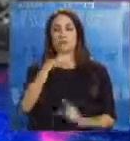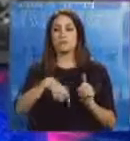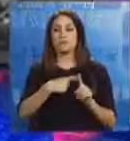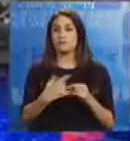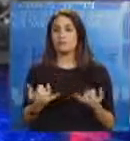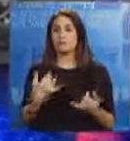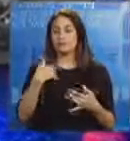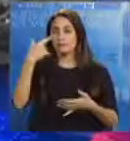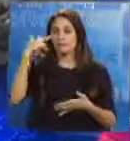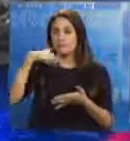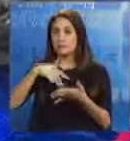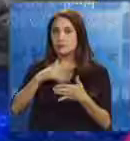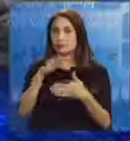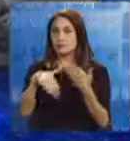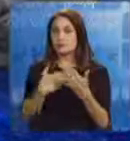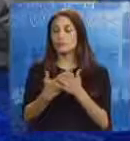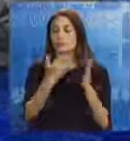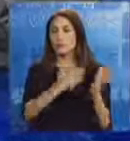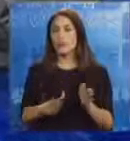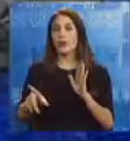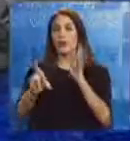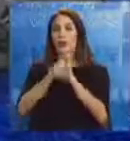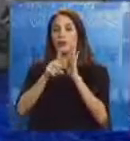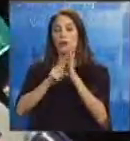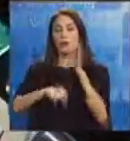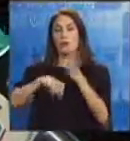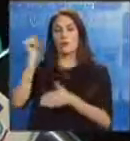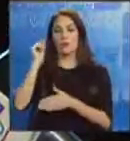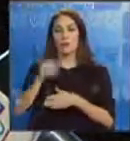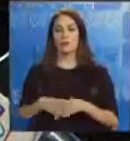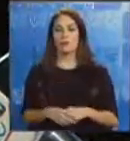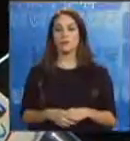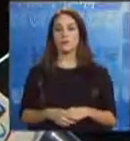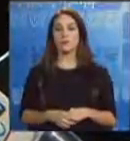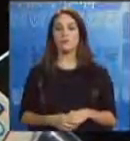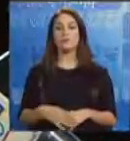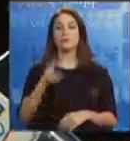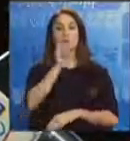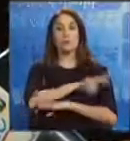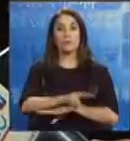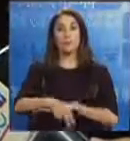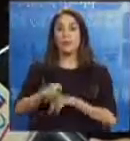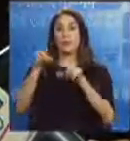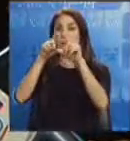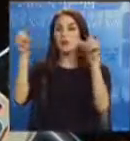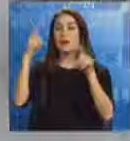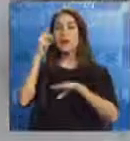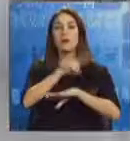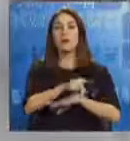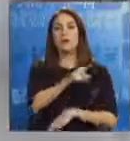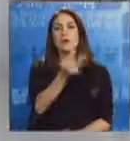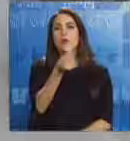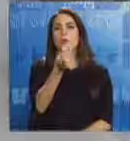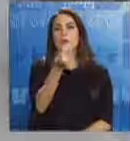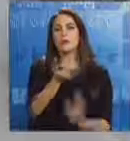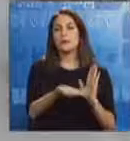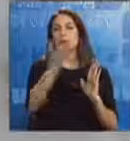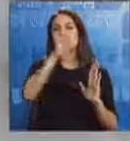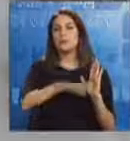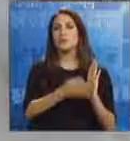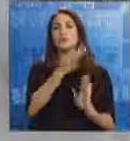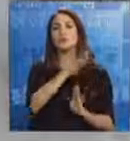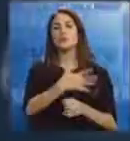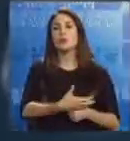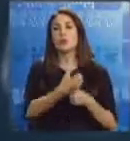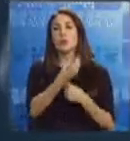técnicas y estudios actuariales aprobados por la autoridad sanitaria. Y le corresponde a la superintendencia de compañía revisar los precios. Estos beneficios se sumarían a